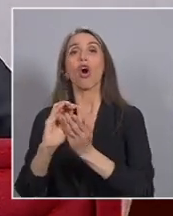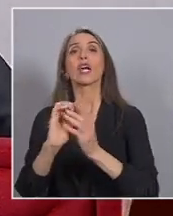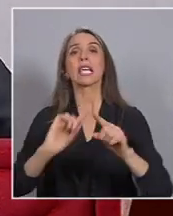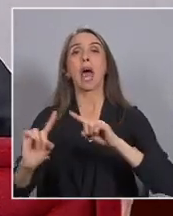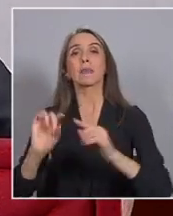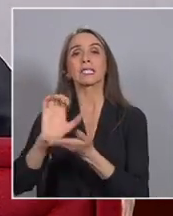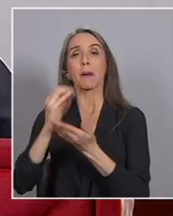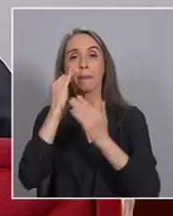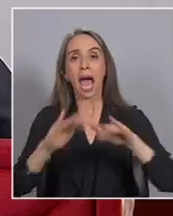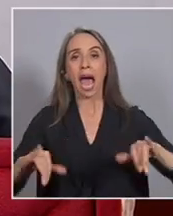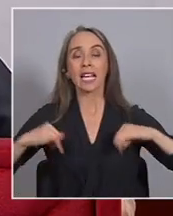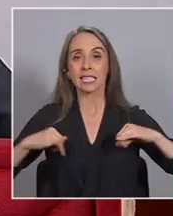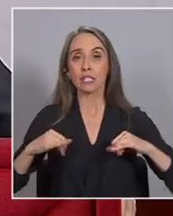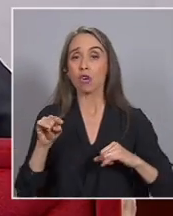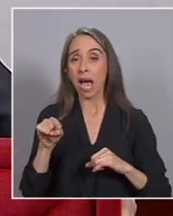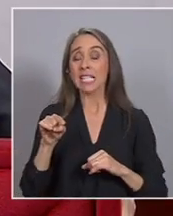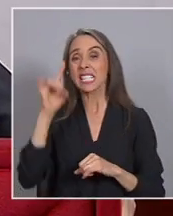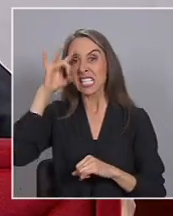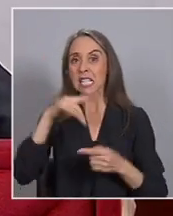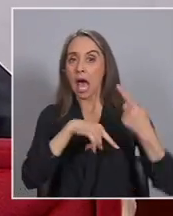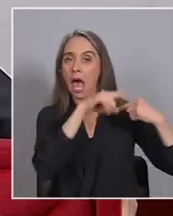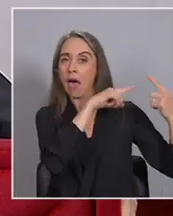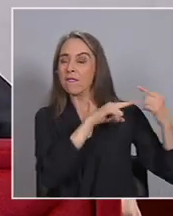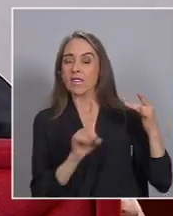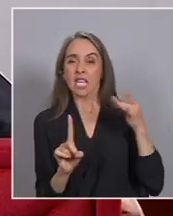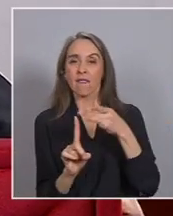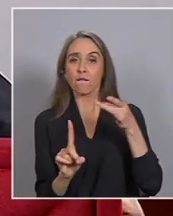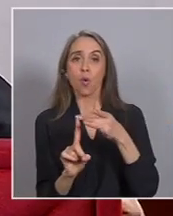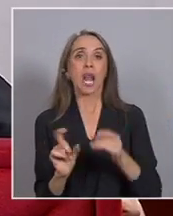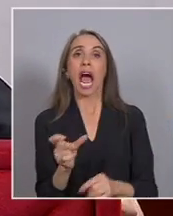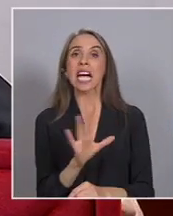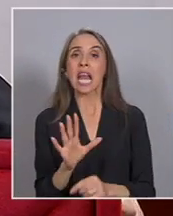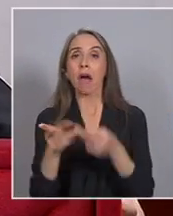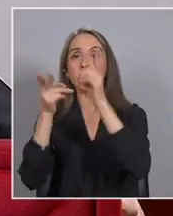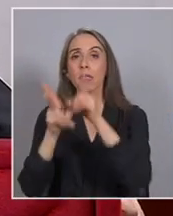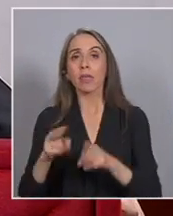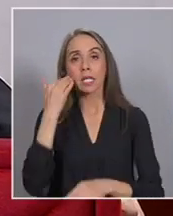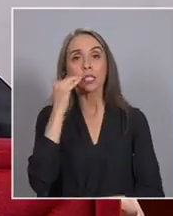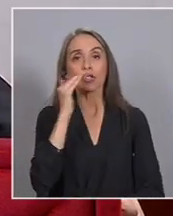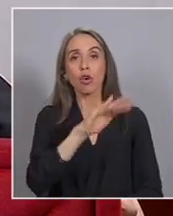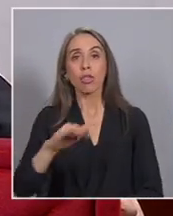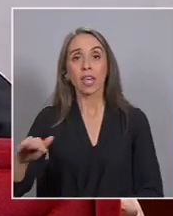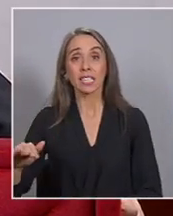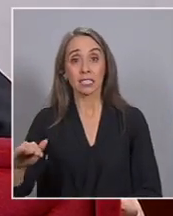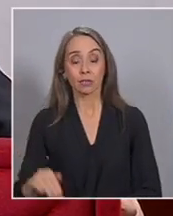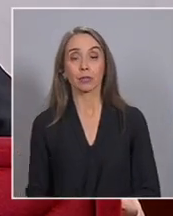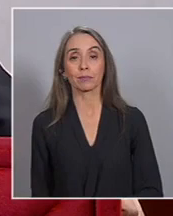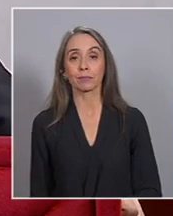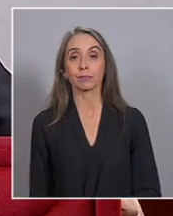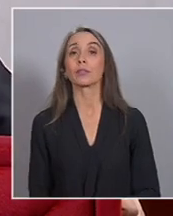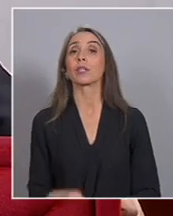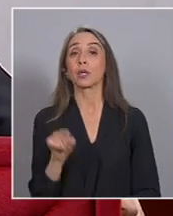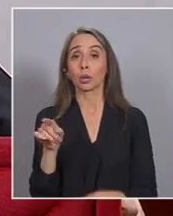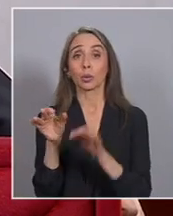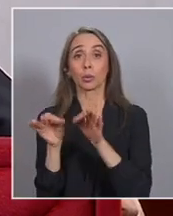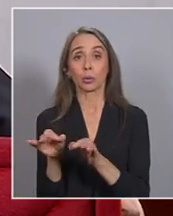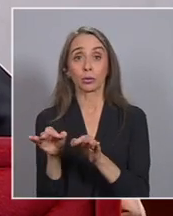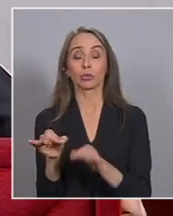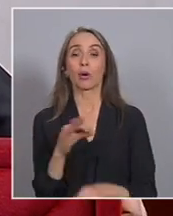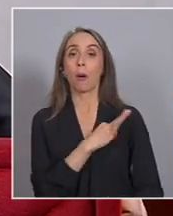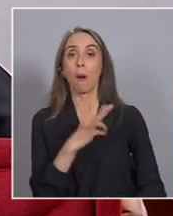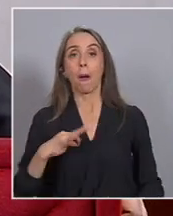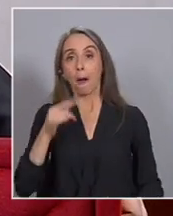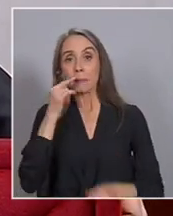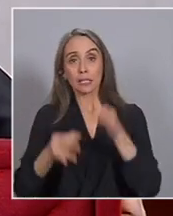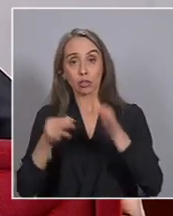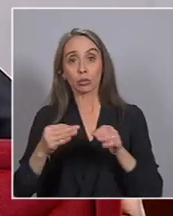vivido situaciones de vulneraciones gravísimas respecto de los derechos de los niños. Y a propósito de eso, nuestro ministro de